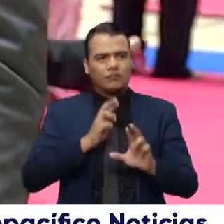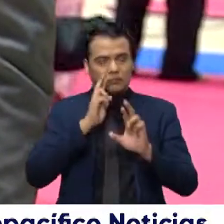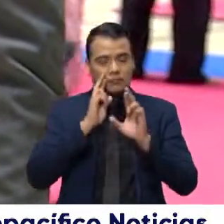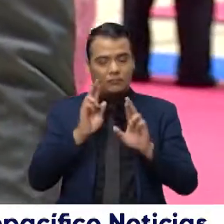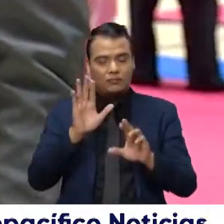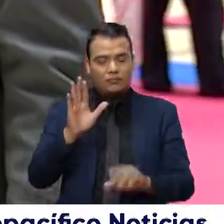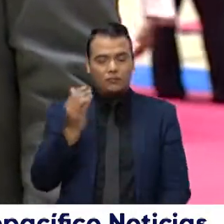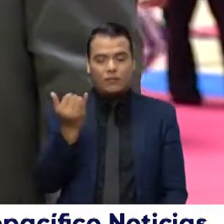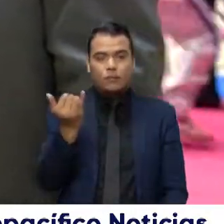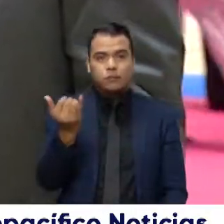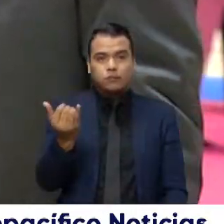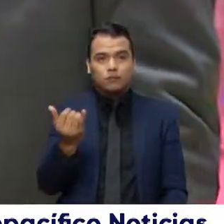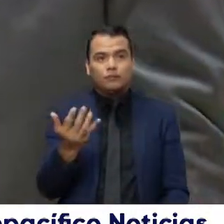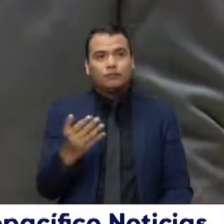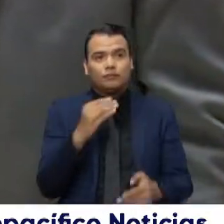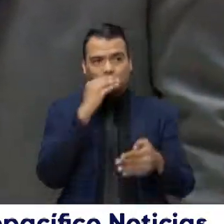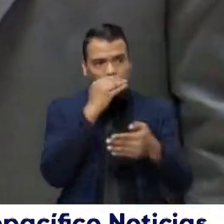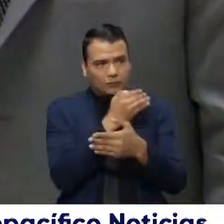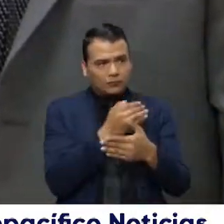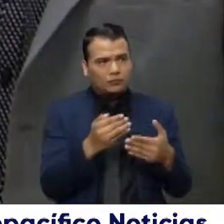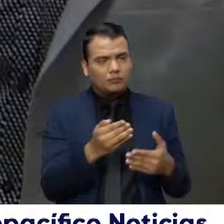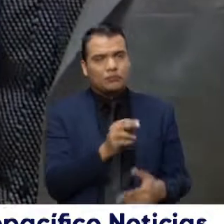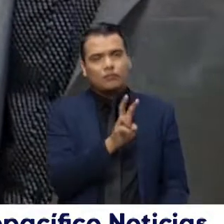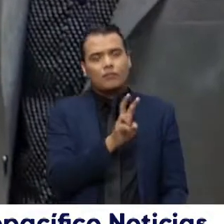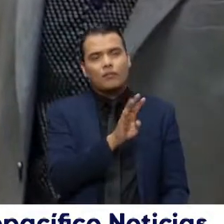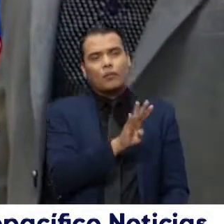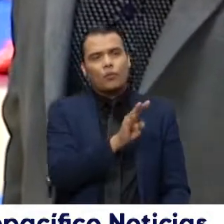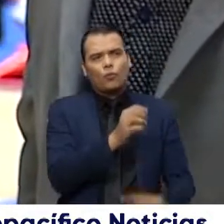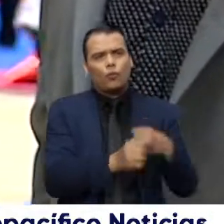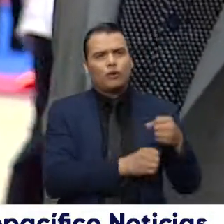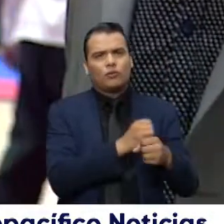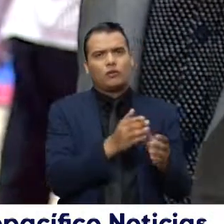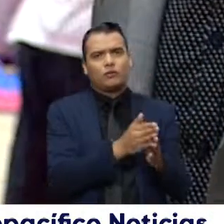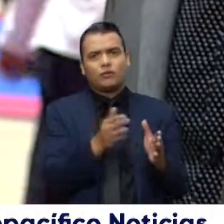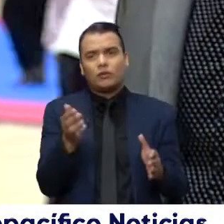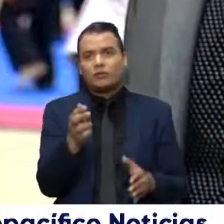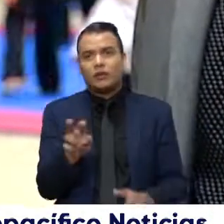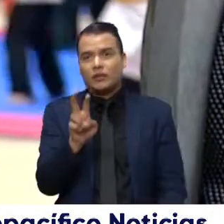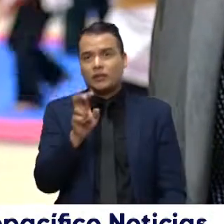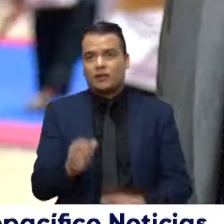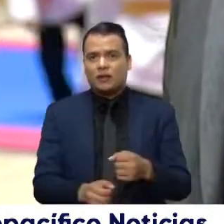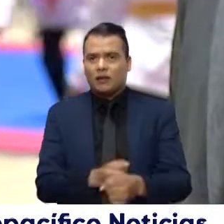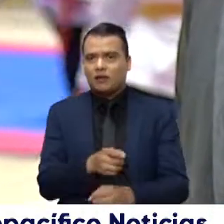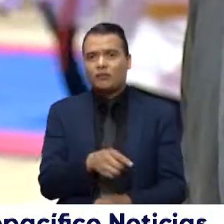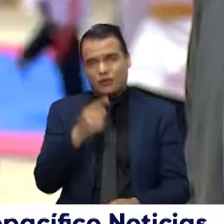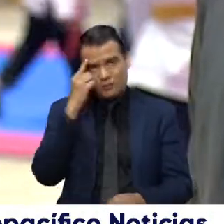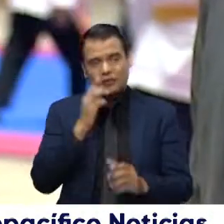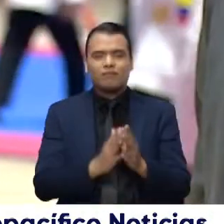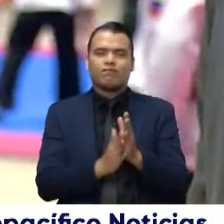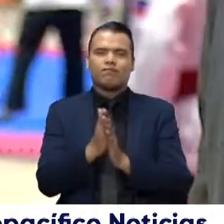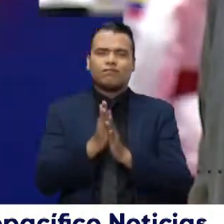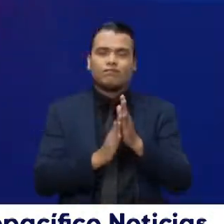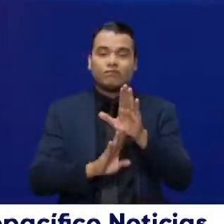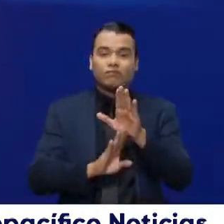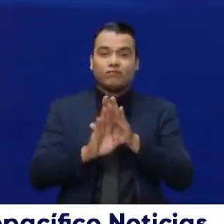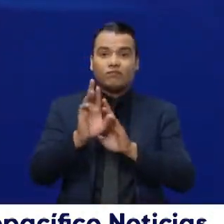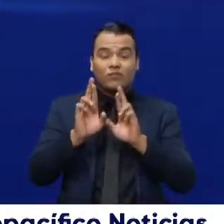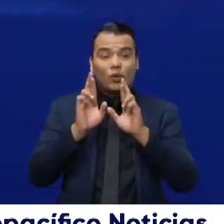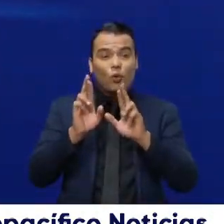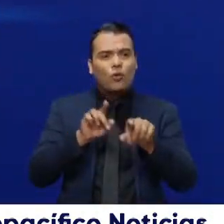En este campamento hay niños y niñas de todas las categorías y algunos de ellos sueñan con llegar a competencias del más alto